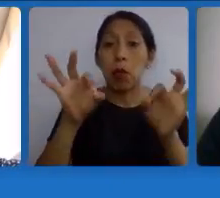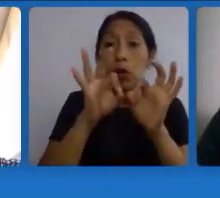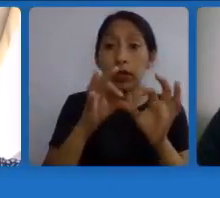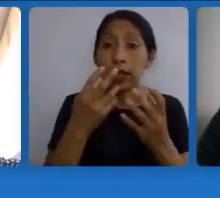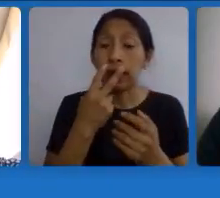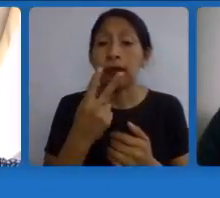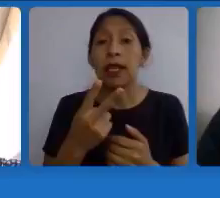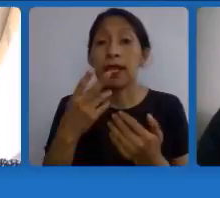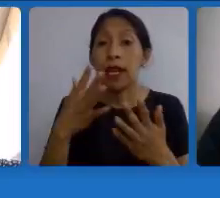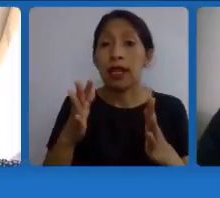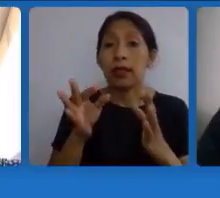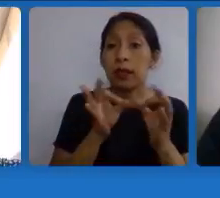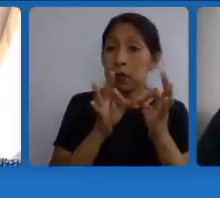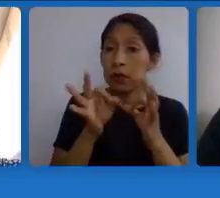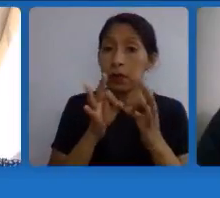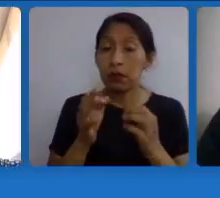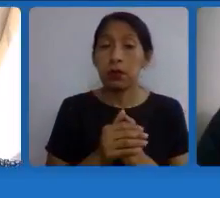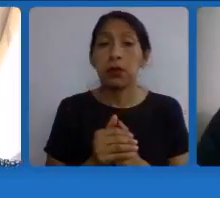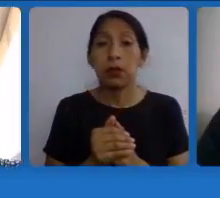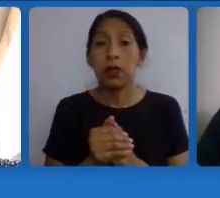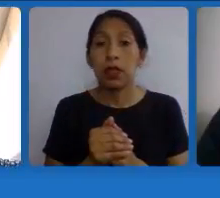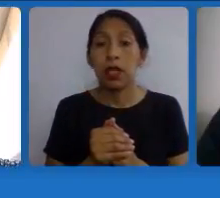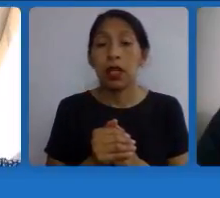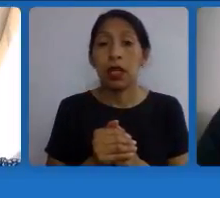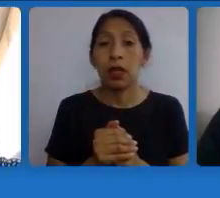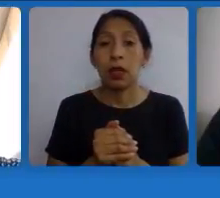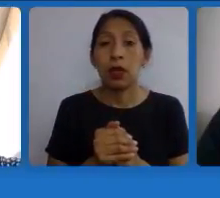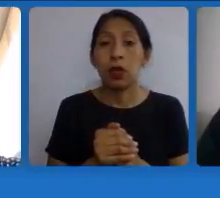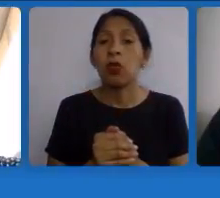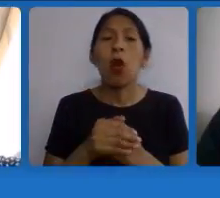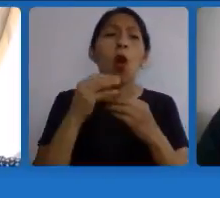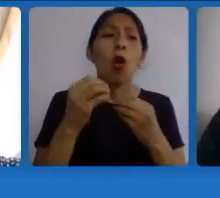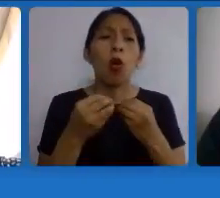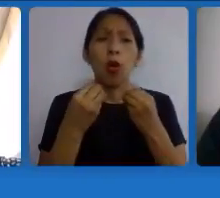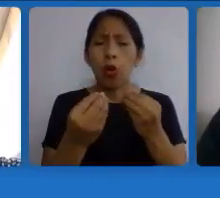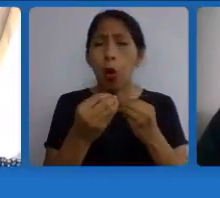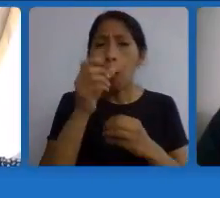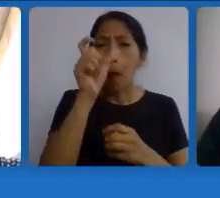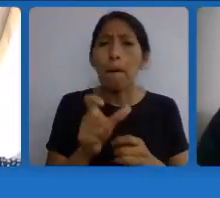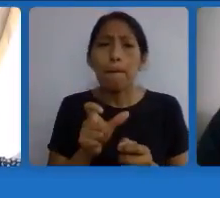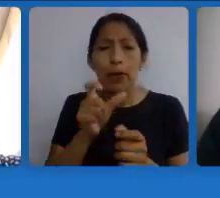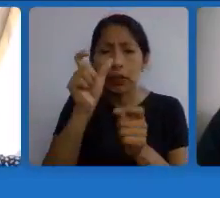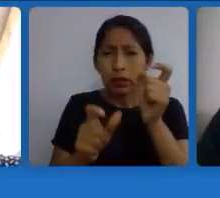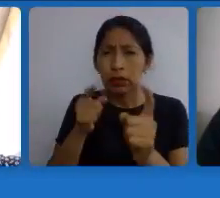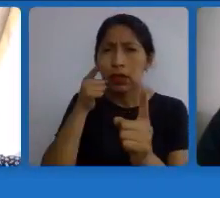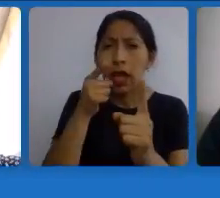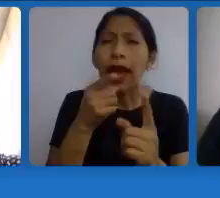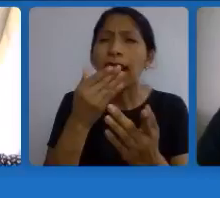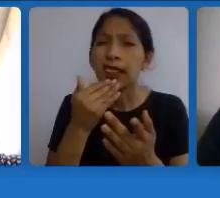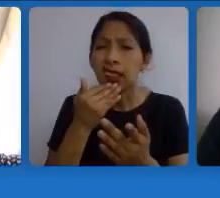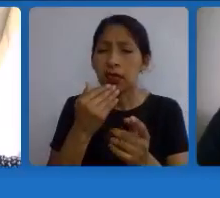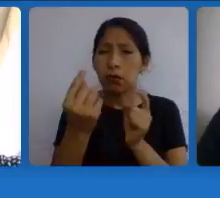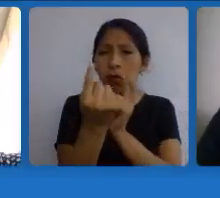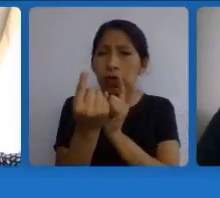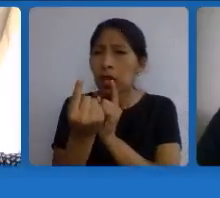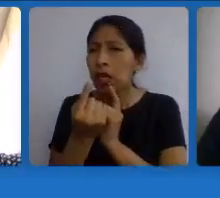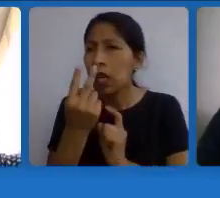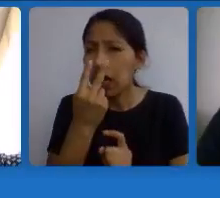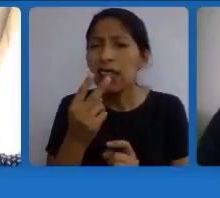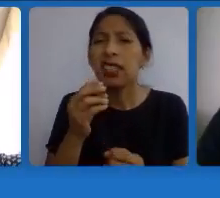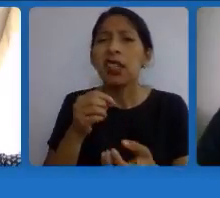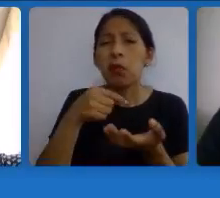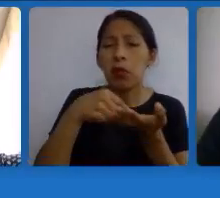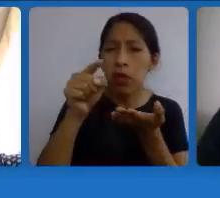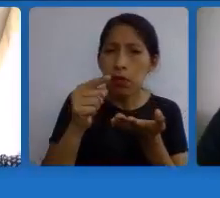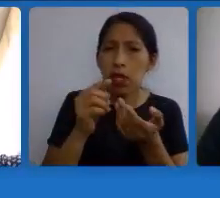habíamos mencionado, ¿no? De que uno tiene que ver a qué segmento o a qué público objetivo se tiene que dirigir, ¿no? O a veces